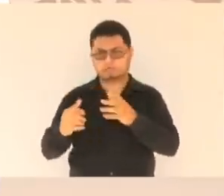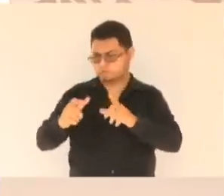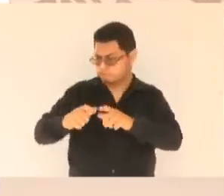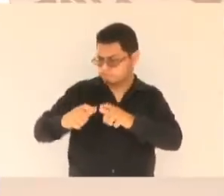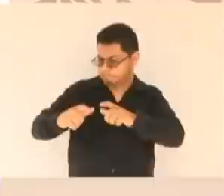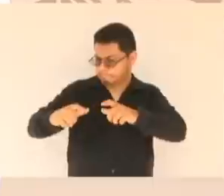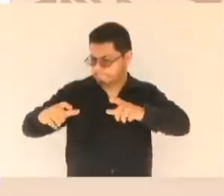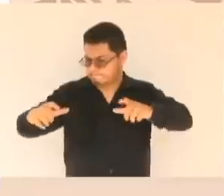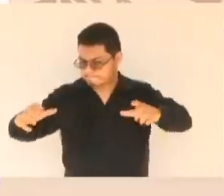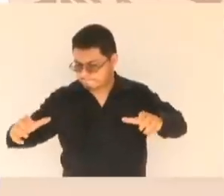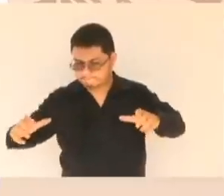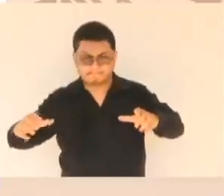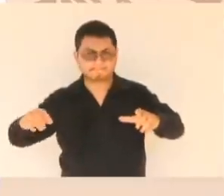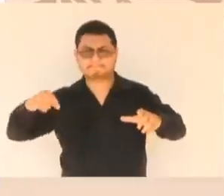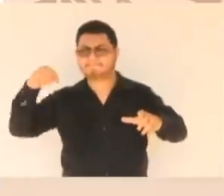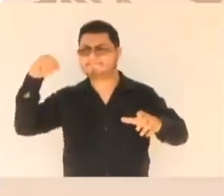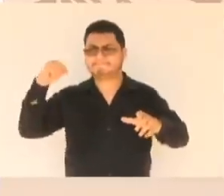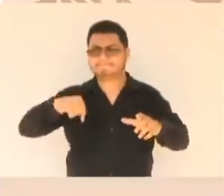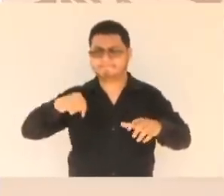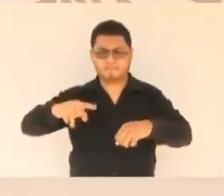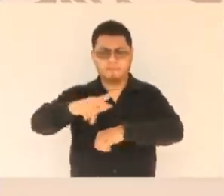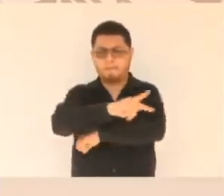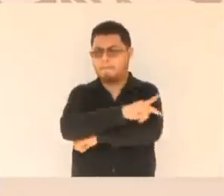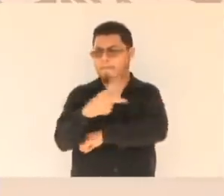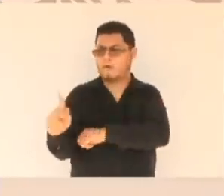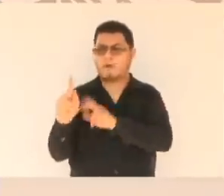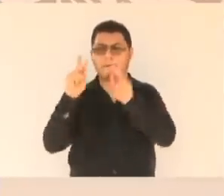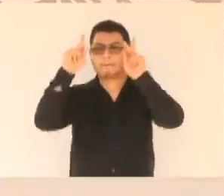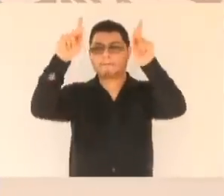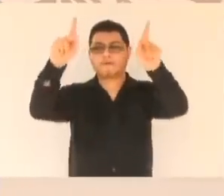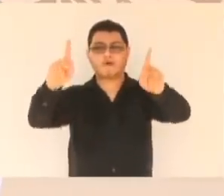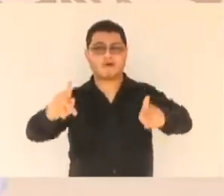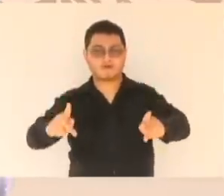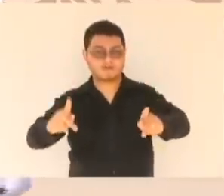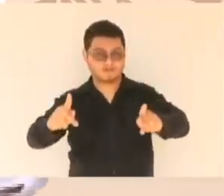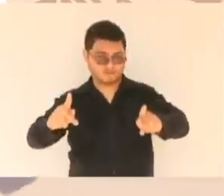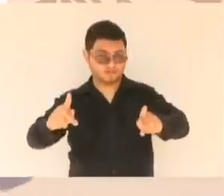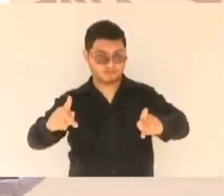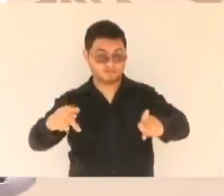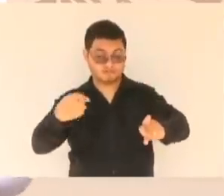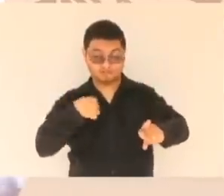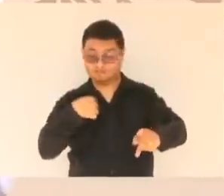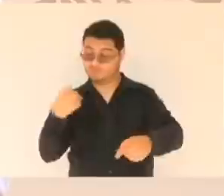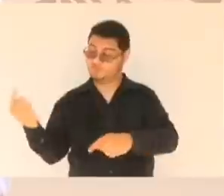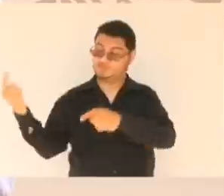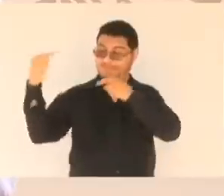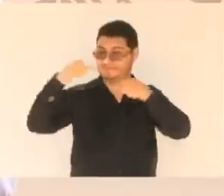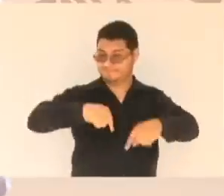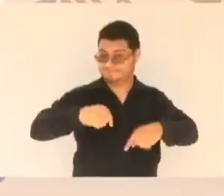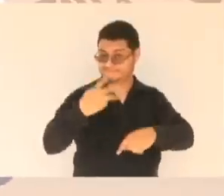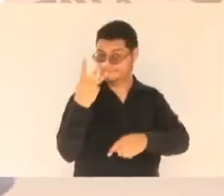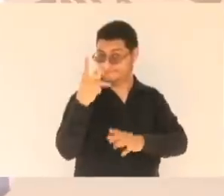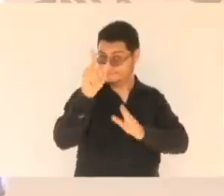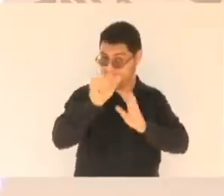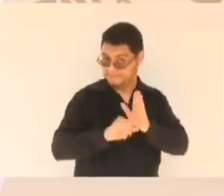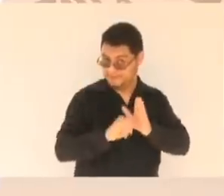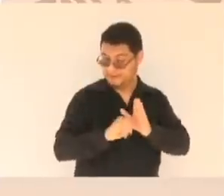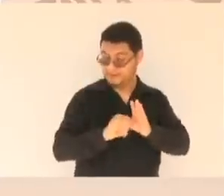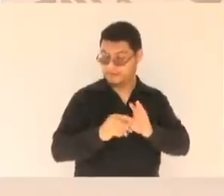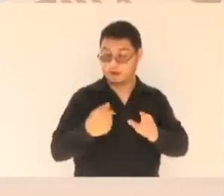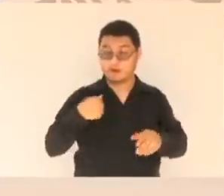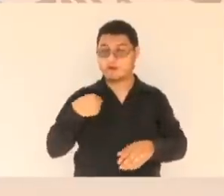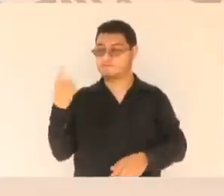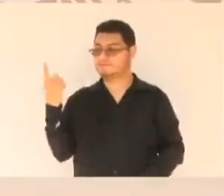de ampliación del puerto de Progreso. Voy a venir en 3 meses, que ya